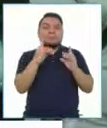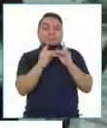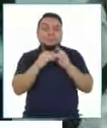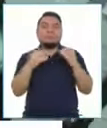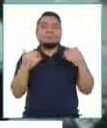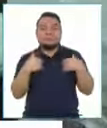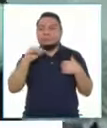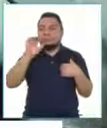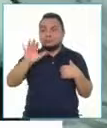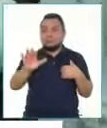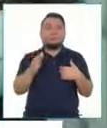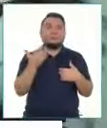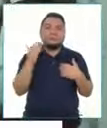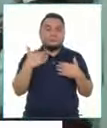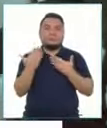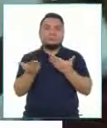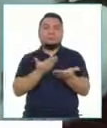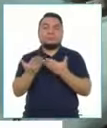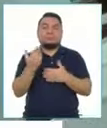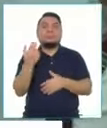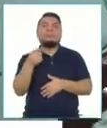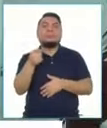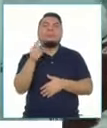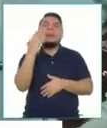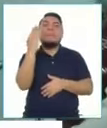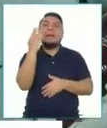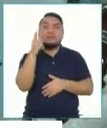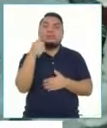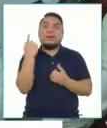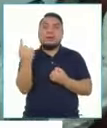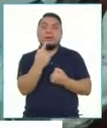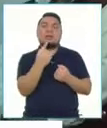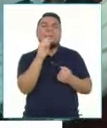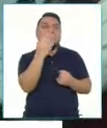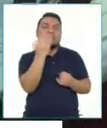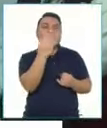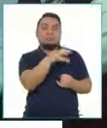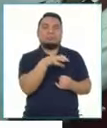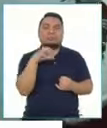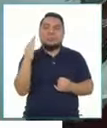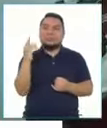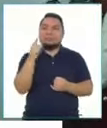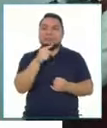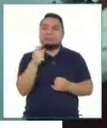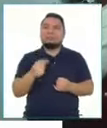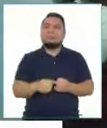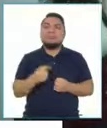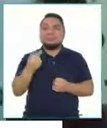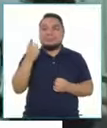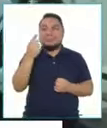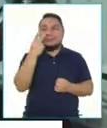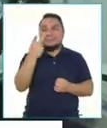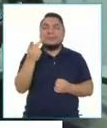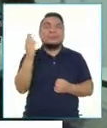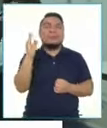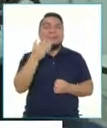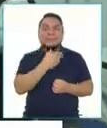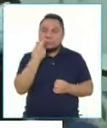cuenta con sus respectivos servicios higiénicos. Estamos apreciando en estos momentos que el presidente de la República